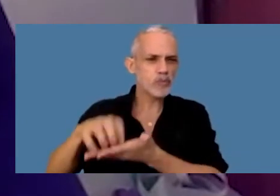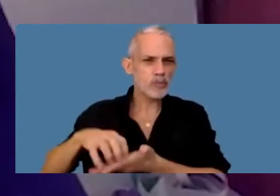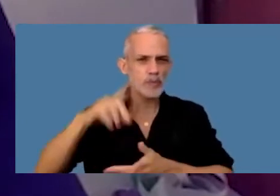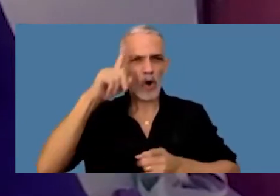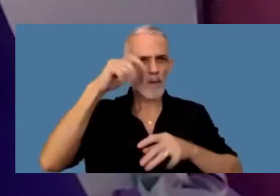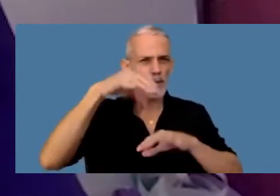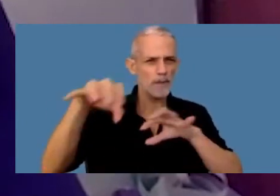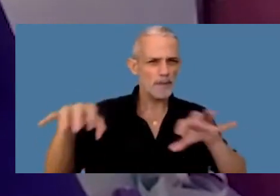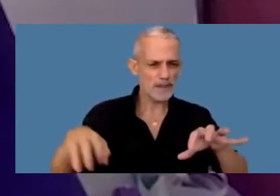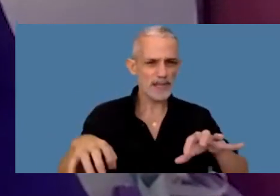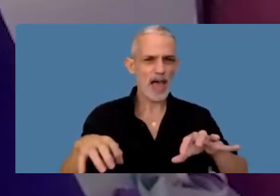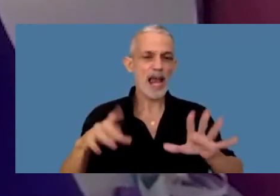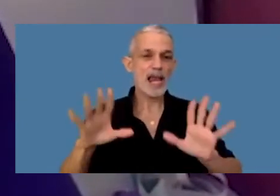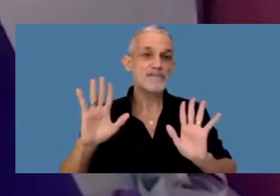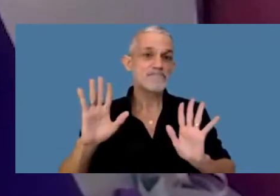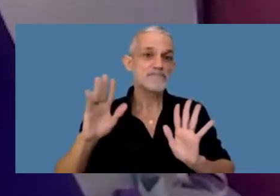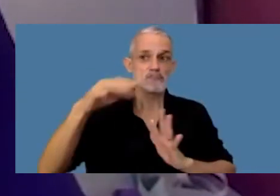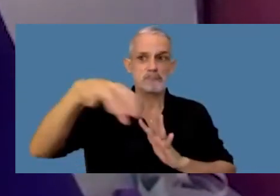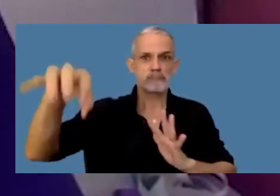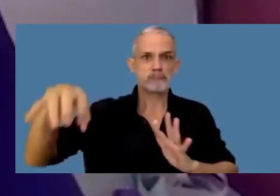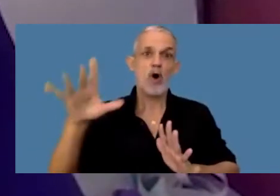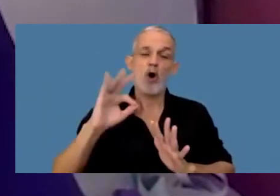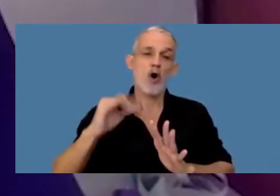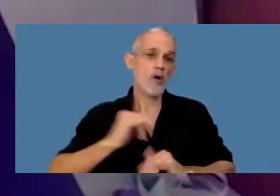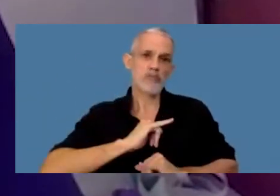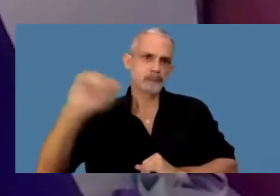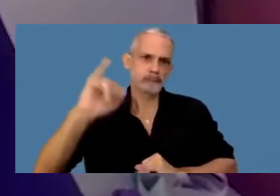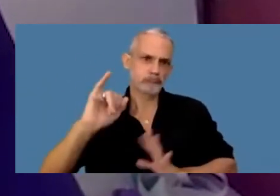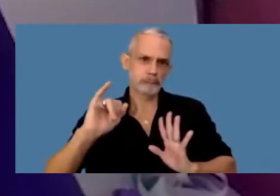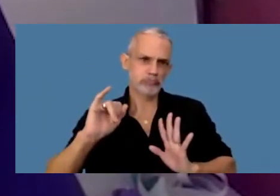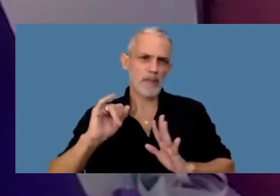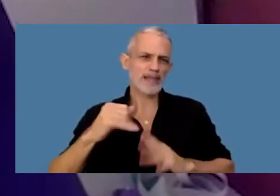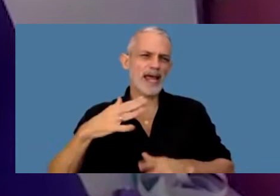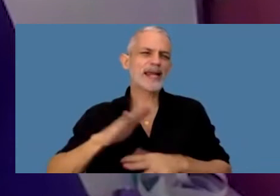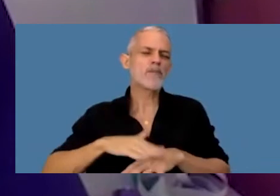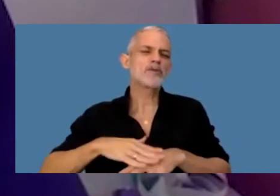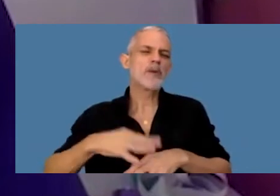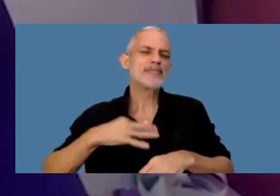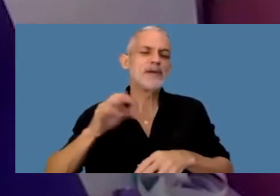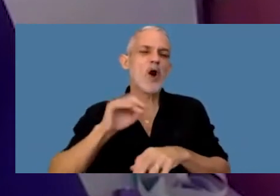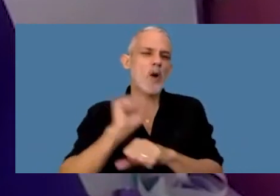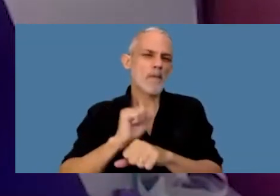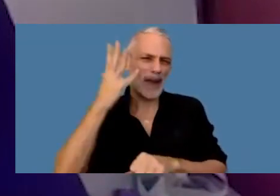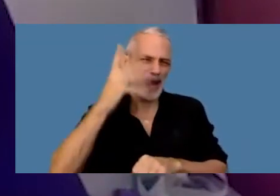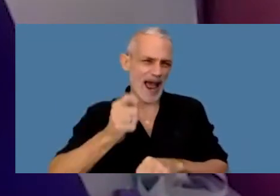violencia obstétrica, o de este incumplimiento de la ley de parto respetado,